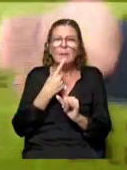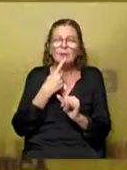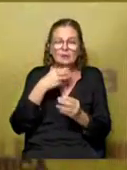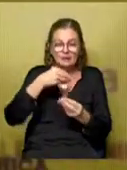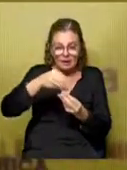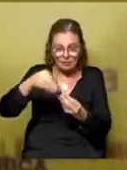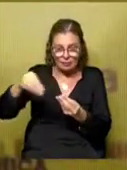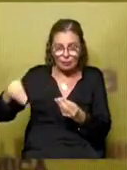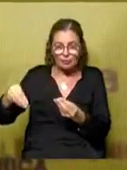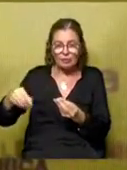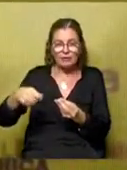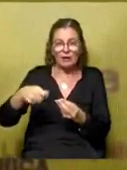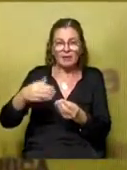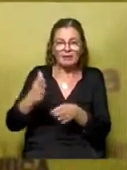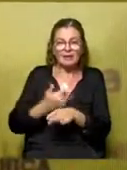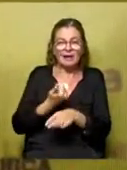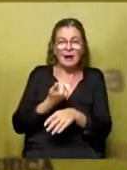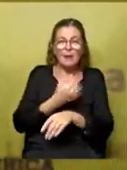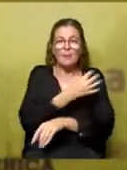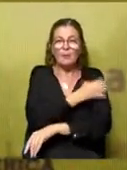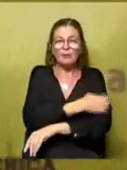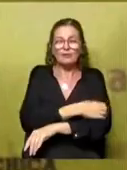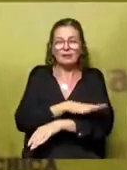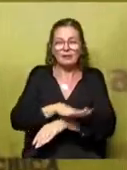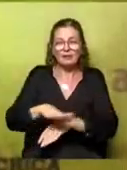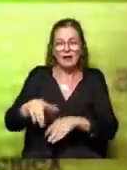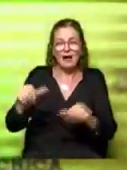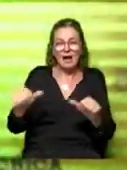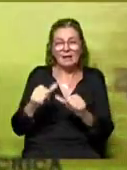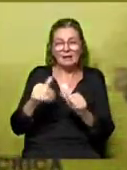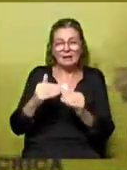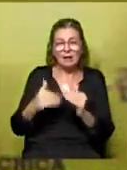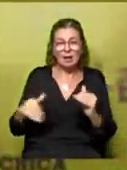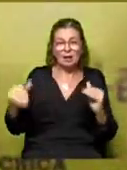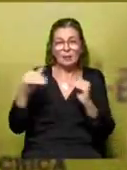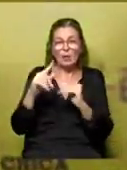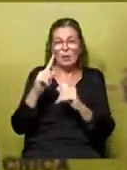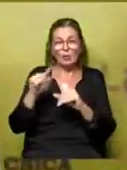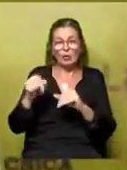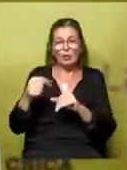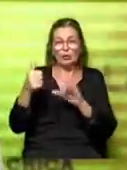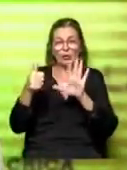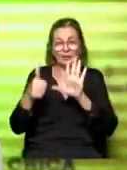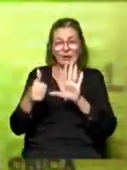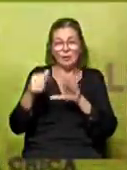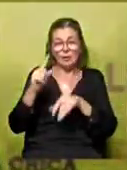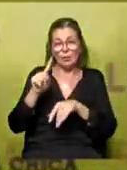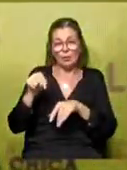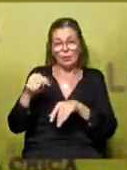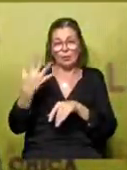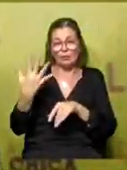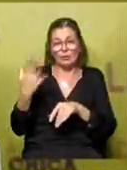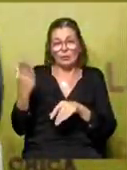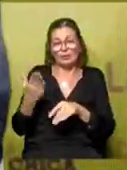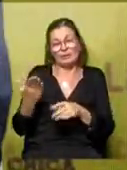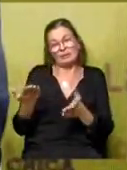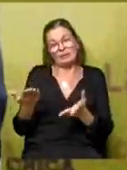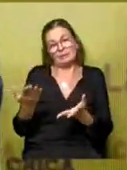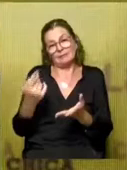redistributiva de erradicación de la pobreza infantil hace que crezcamos en vez del 1,6 al 1,5%, bueno. Sí, me dijo